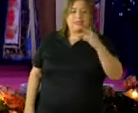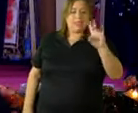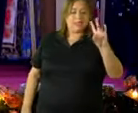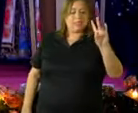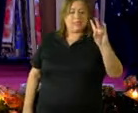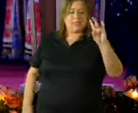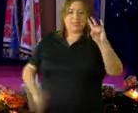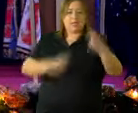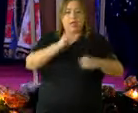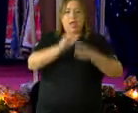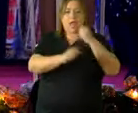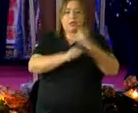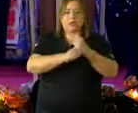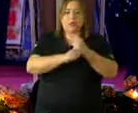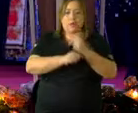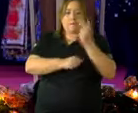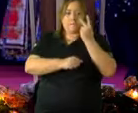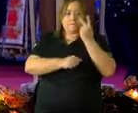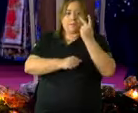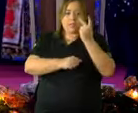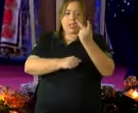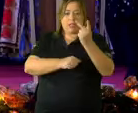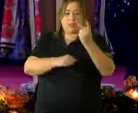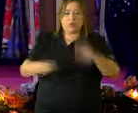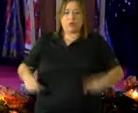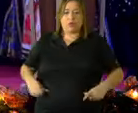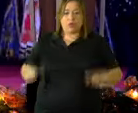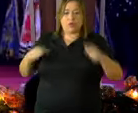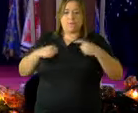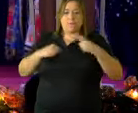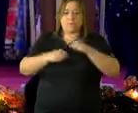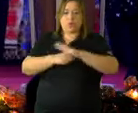viendo la plenitud de mi vida. Y ayer